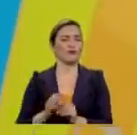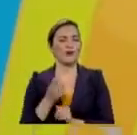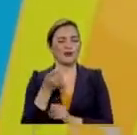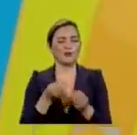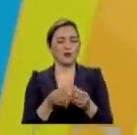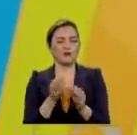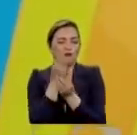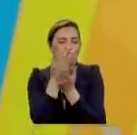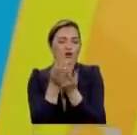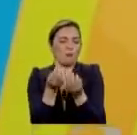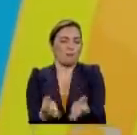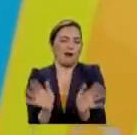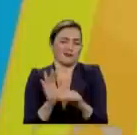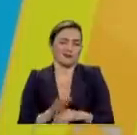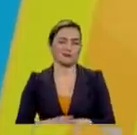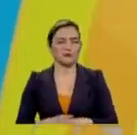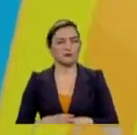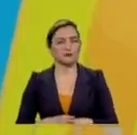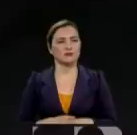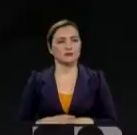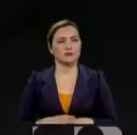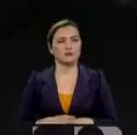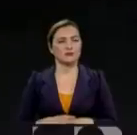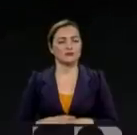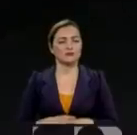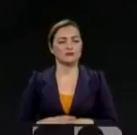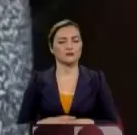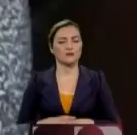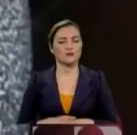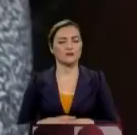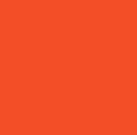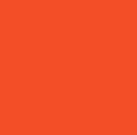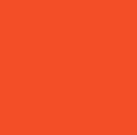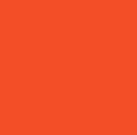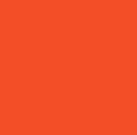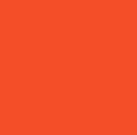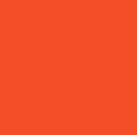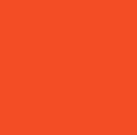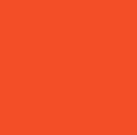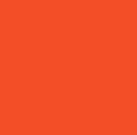información delicada, suya o de su familia. Valerie Villalba, 24 horas.